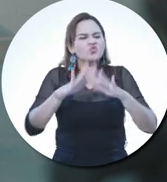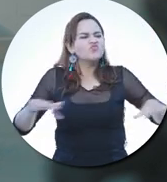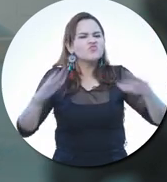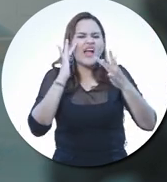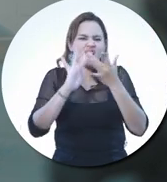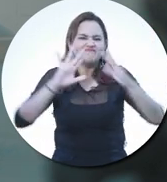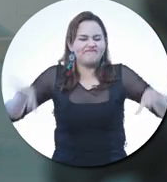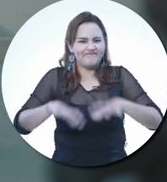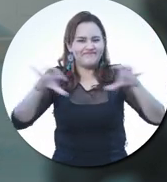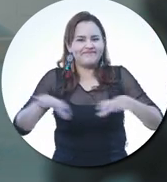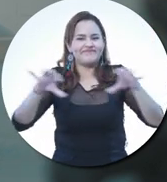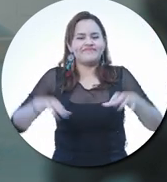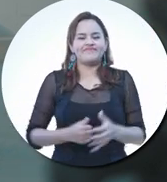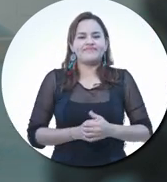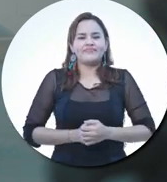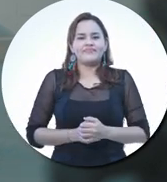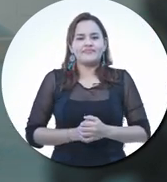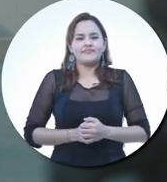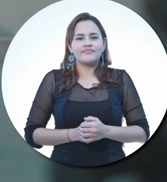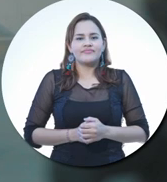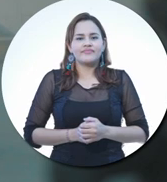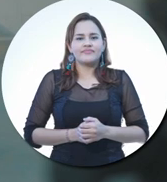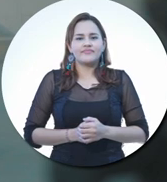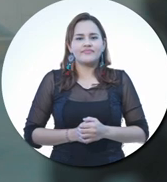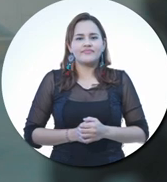más espacios asignados a estas actividades.